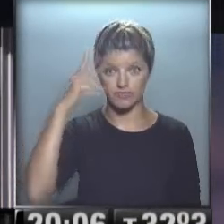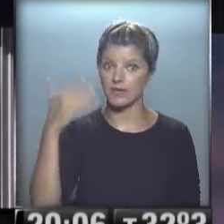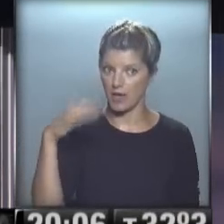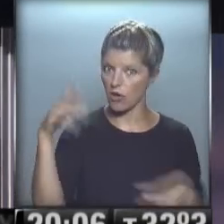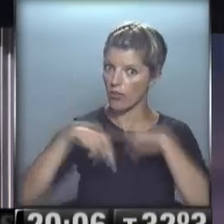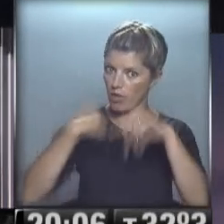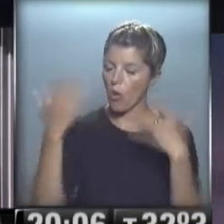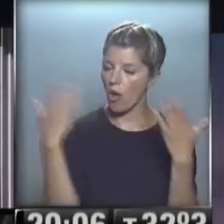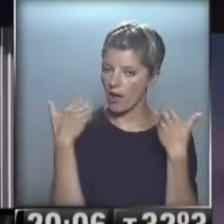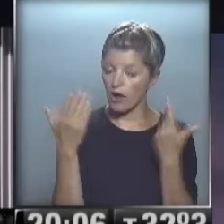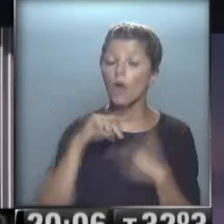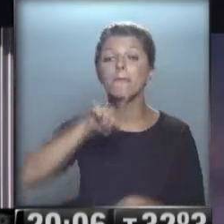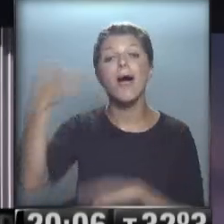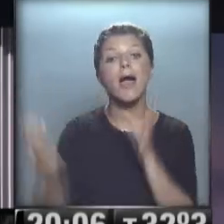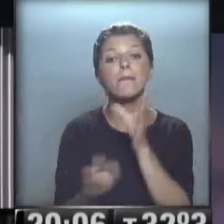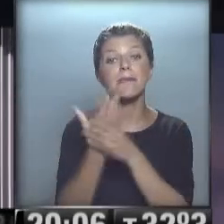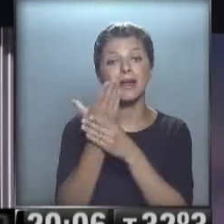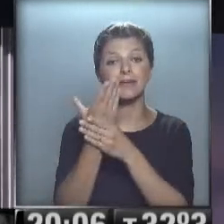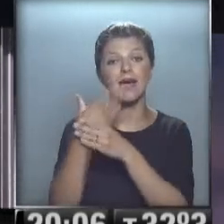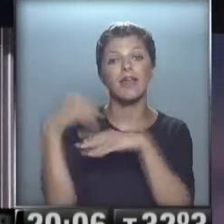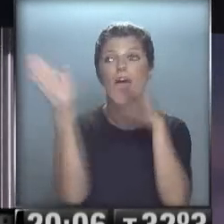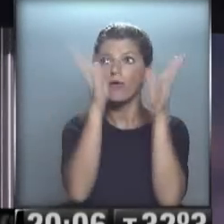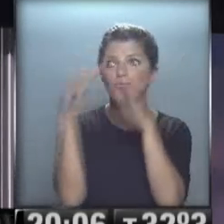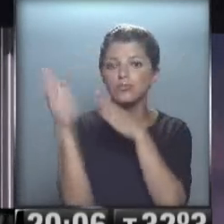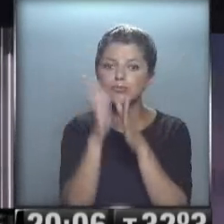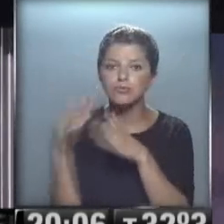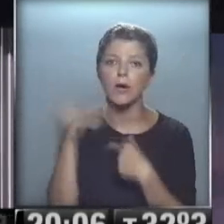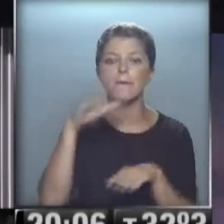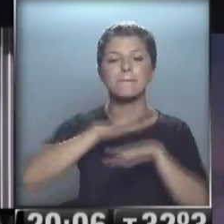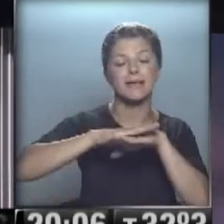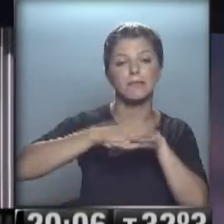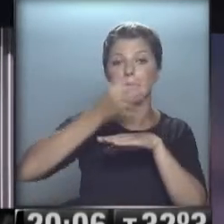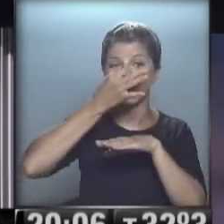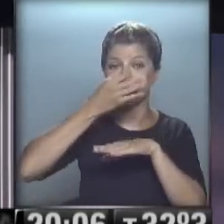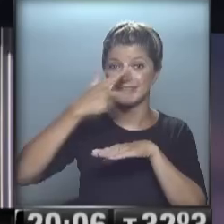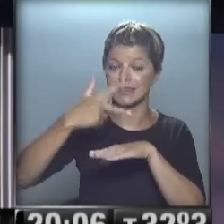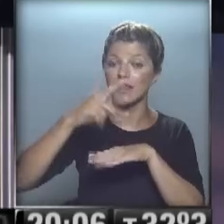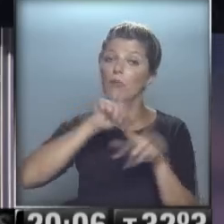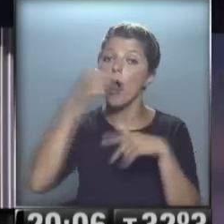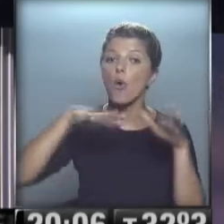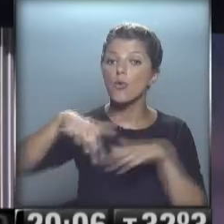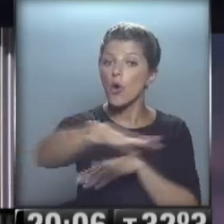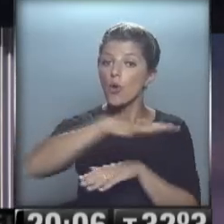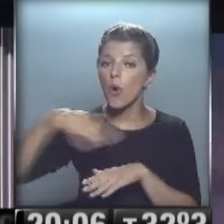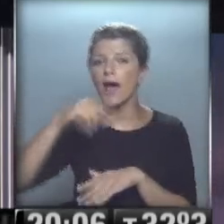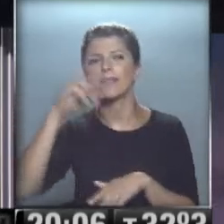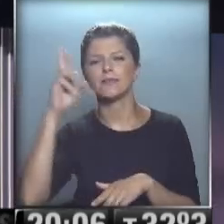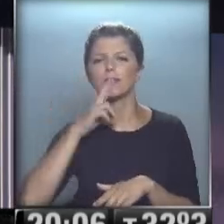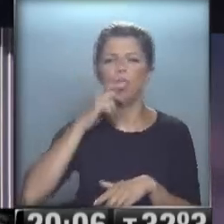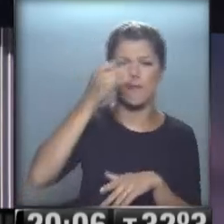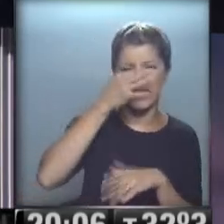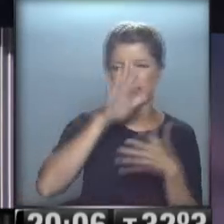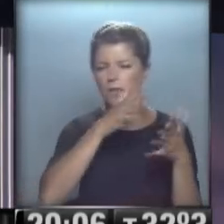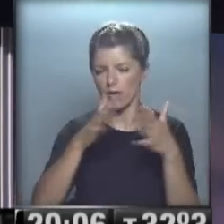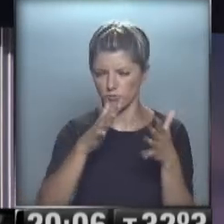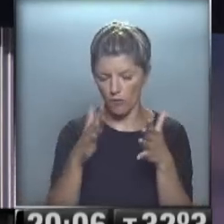la mañana, el viento leve del sector sur dejará temperaturas mínimas de 23 grados en área urbana, pero en áreas urbanas rondará los 19 o 20 grados. Un